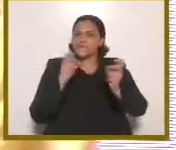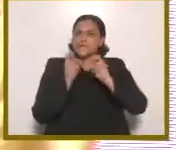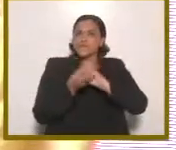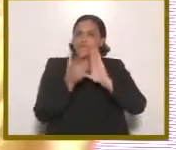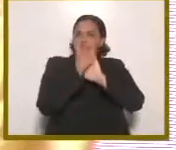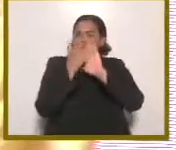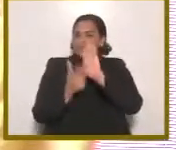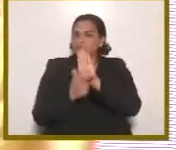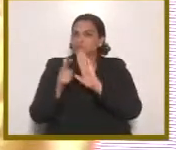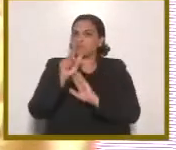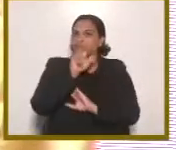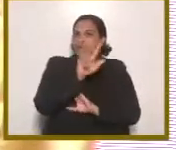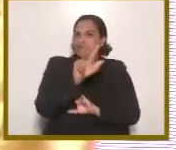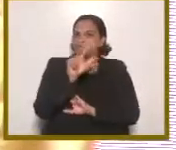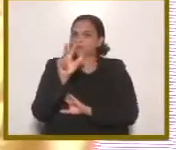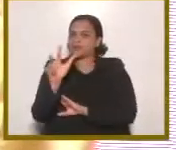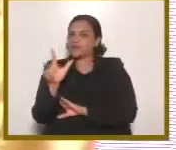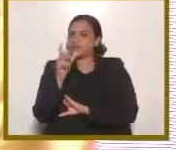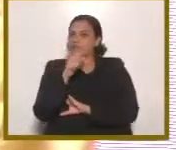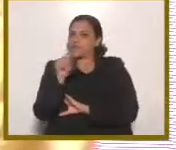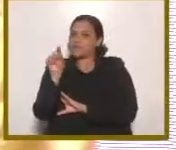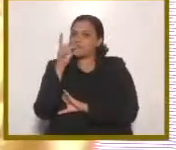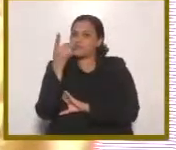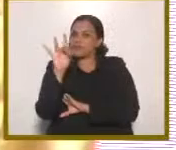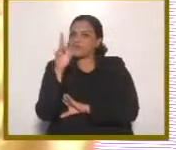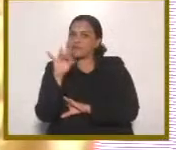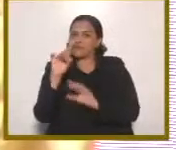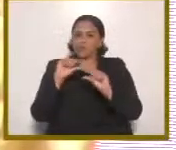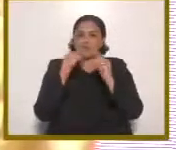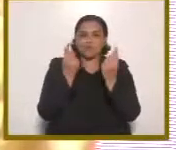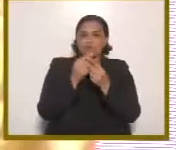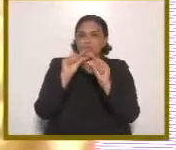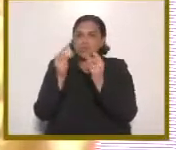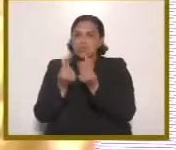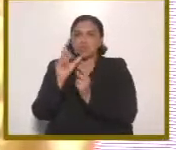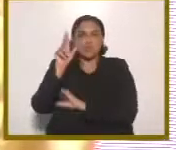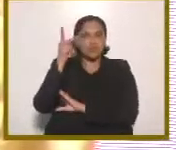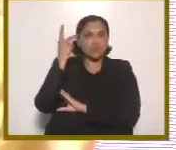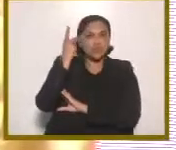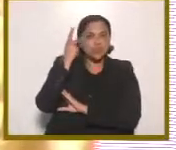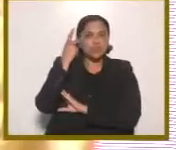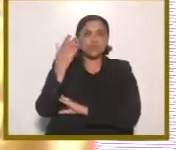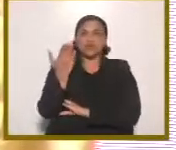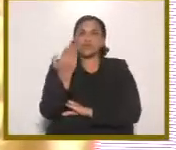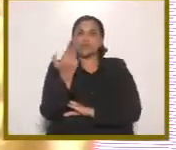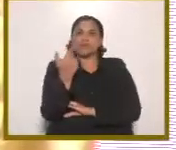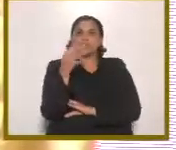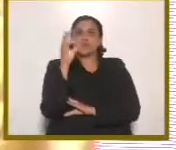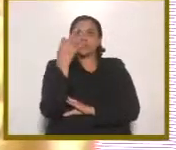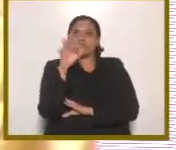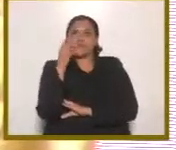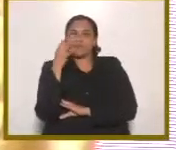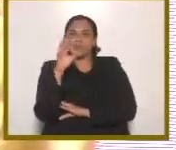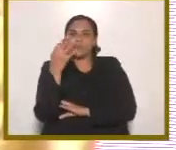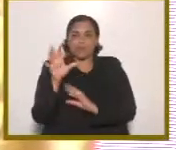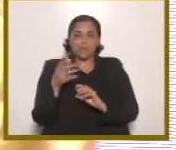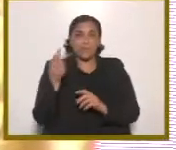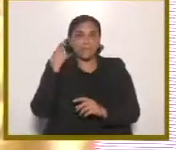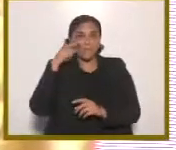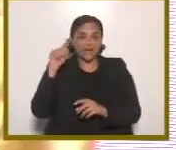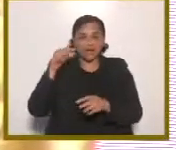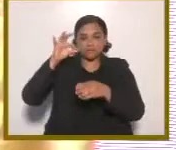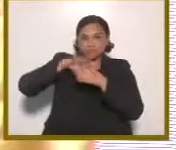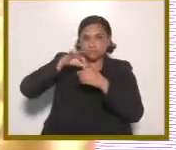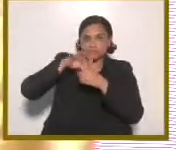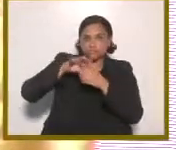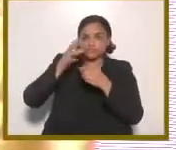leyes 3318 de partidos, agrupaciones y movimientos políticos y 1519 orgánica de régimen electoral